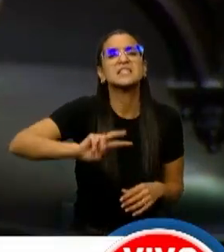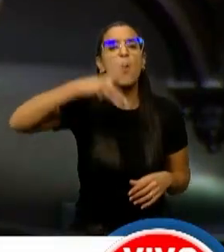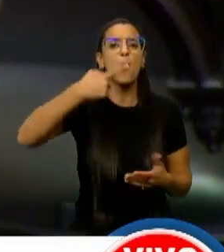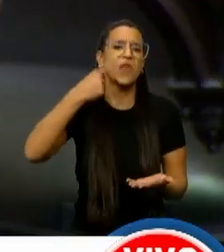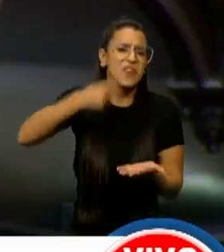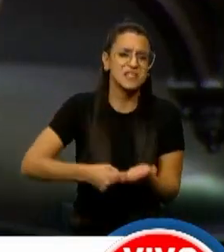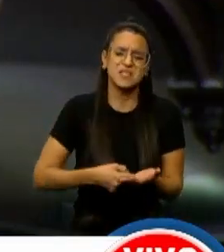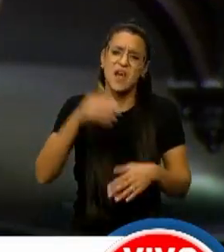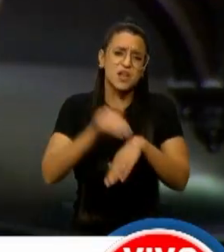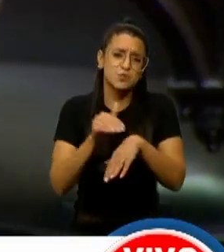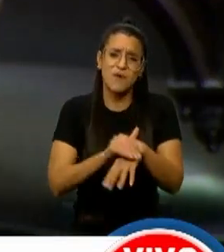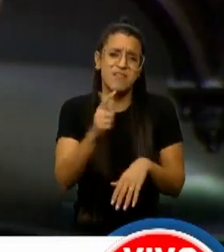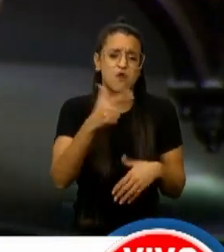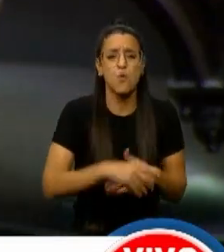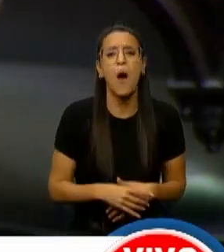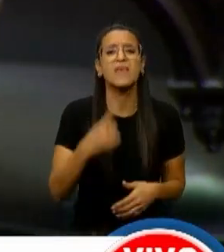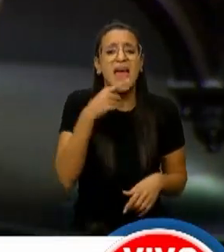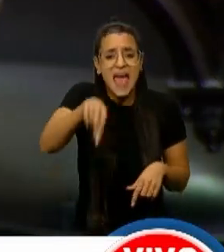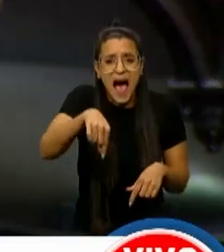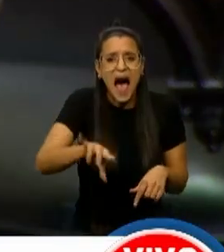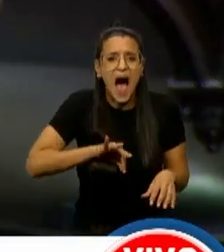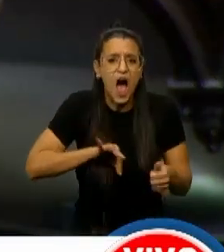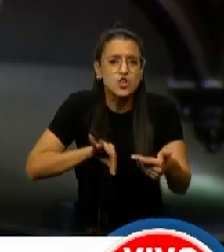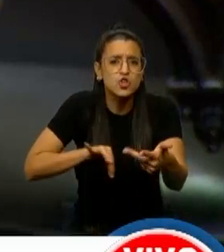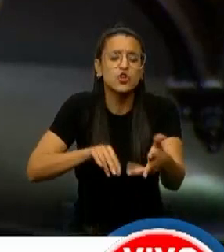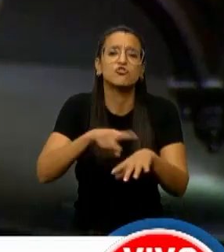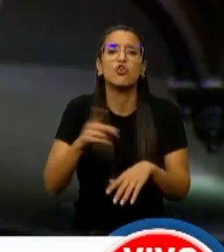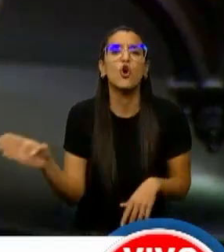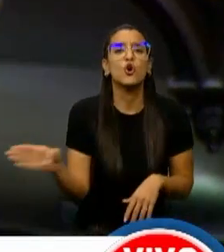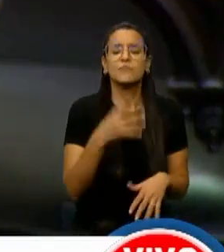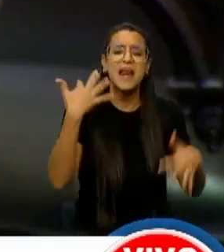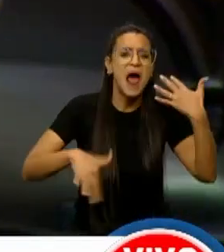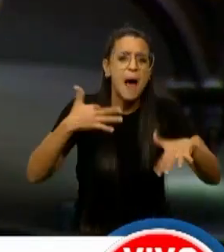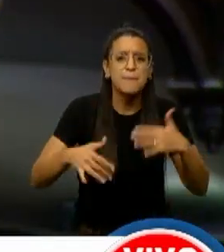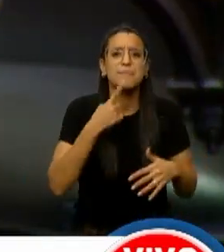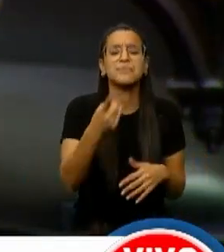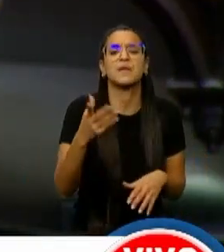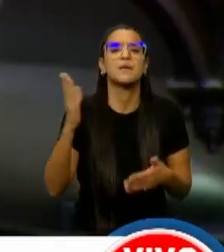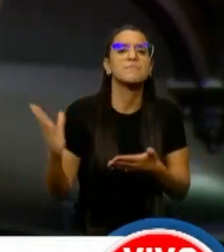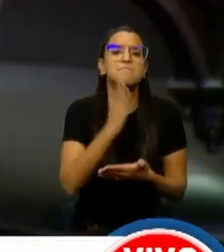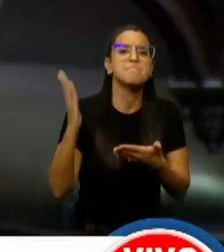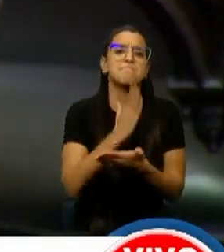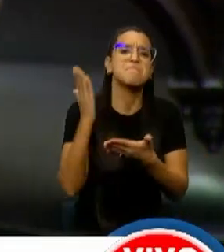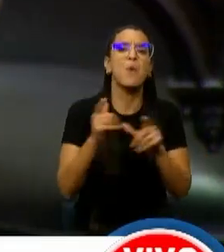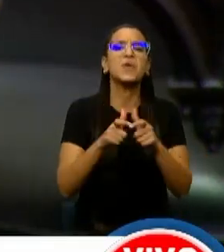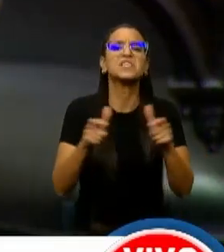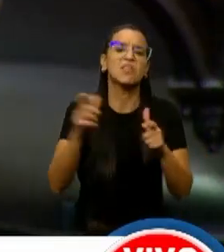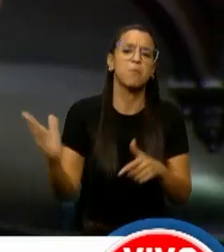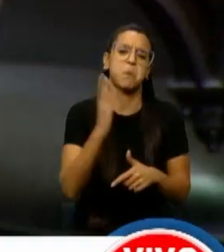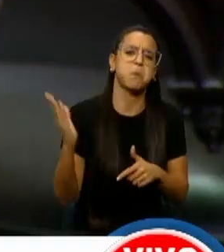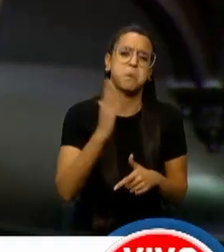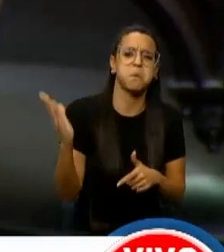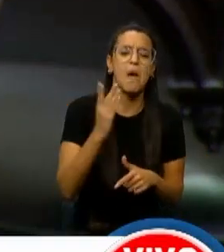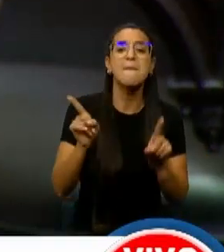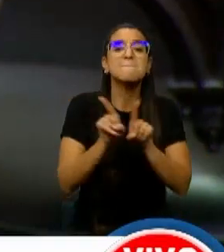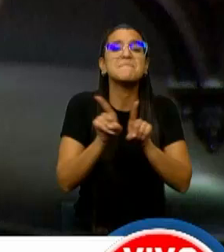segunda decisión más irresponsable en estos años. Pusieron a toda velocidad la máquina de imprimir billetes, que es